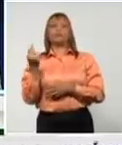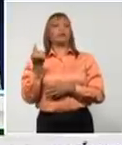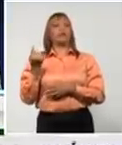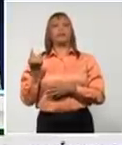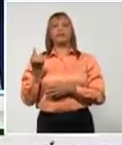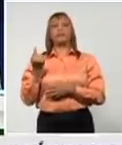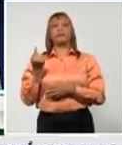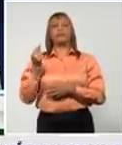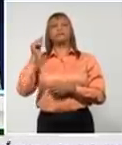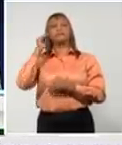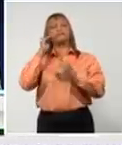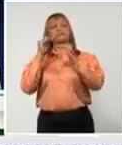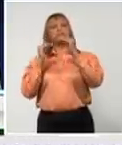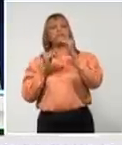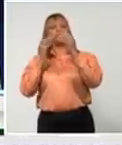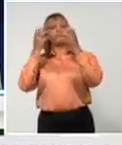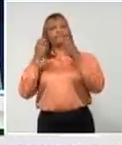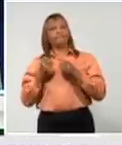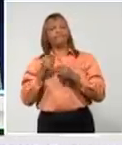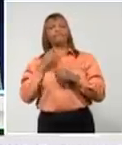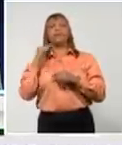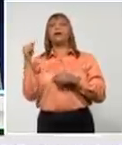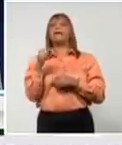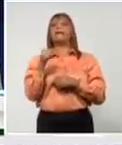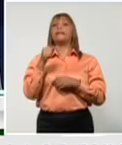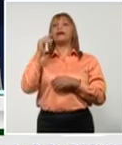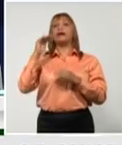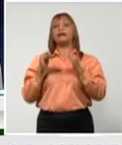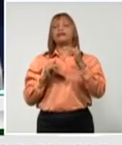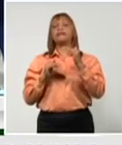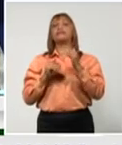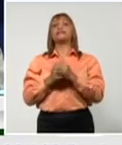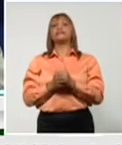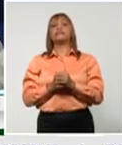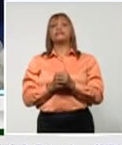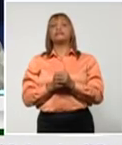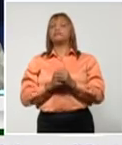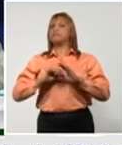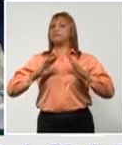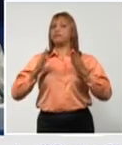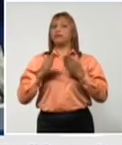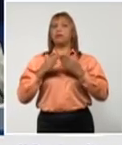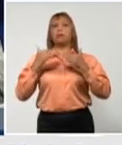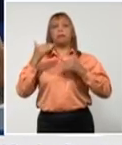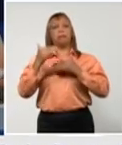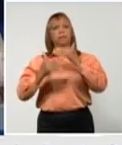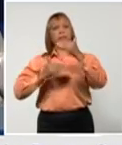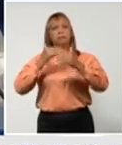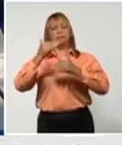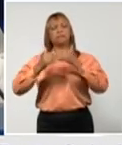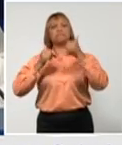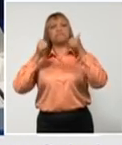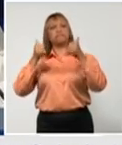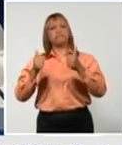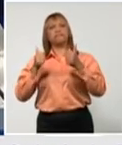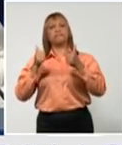más bajas de las últimas semanas, todos con una evolución clínica estable,